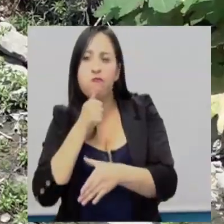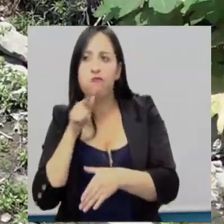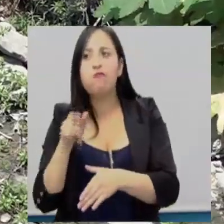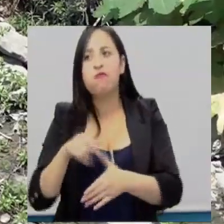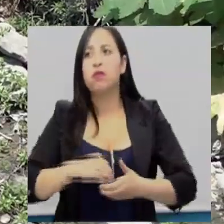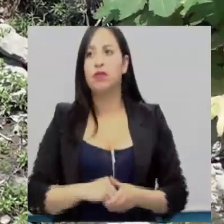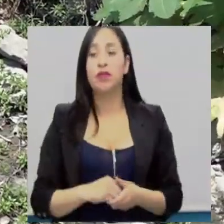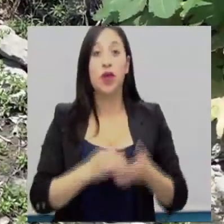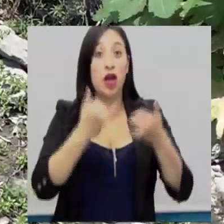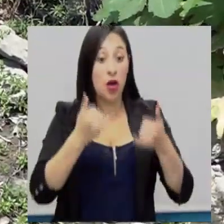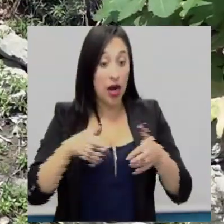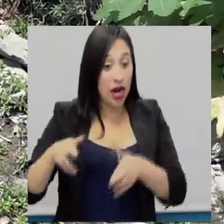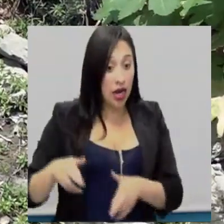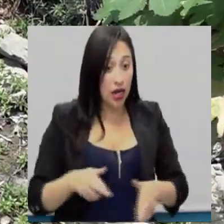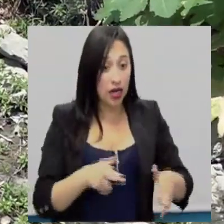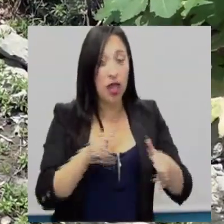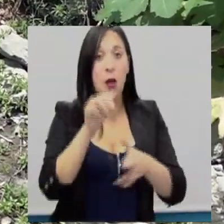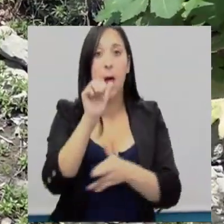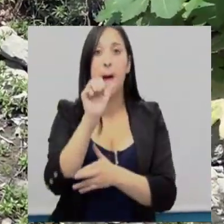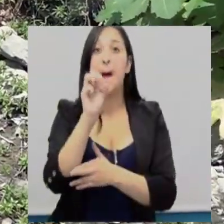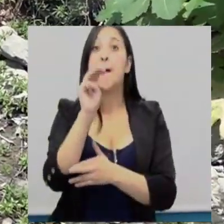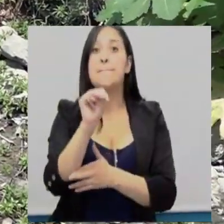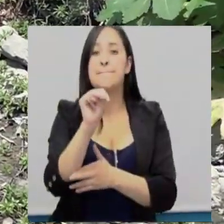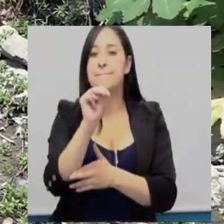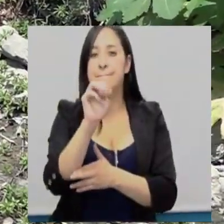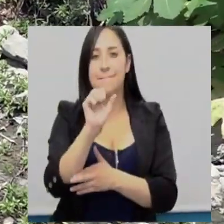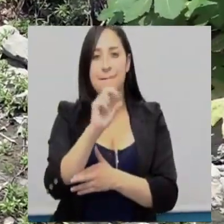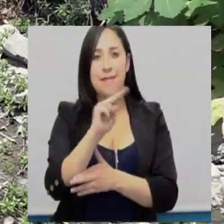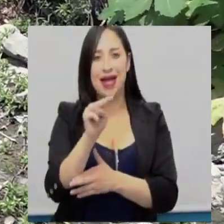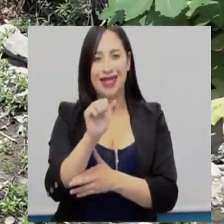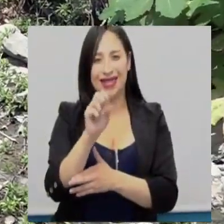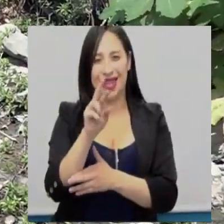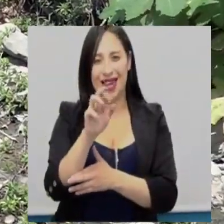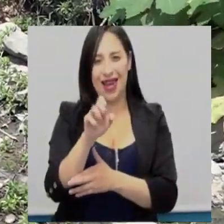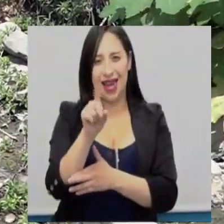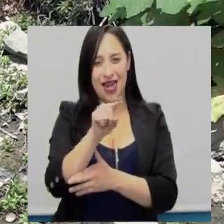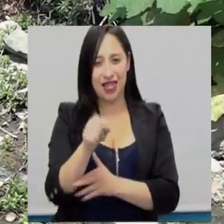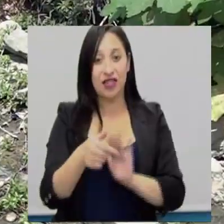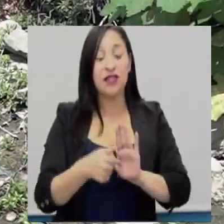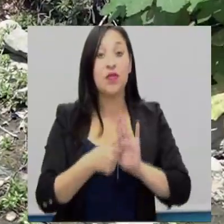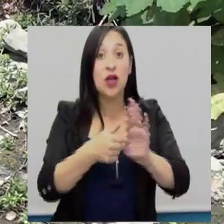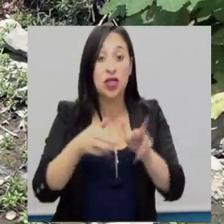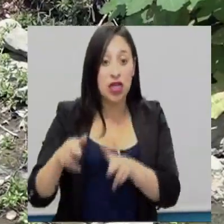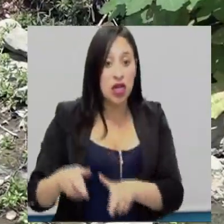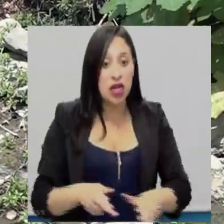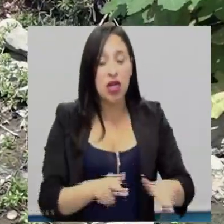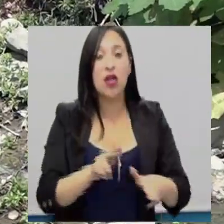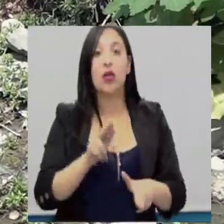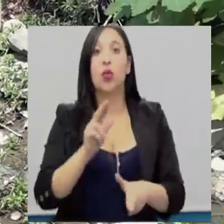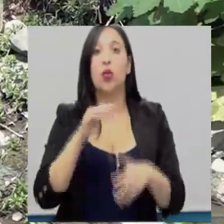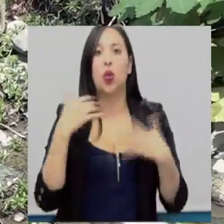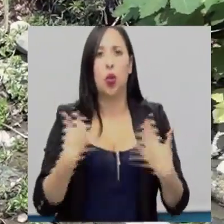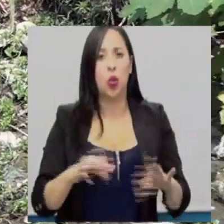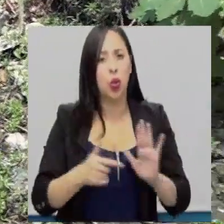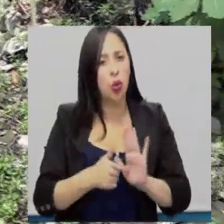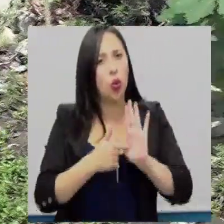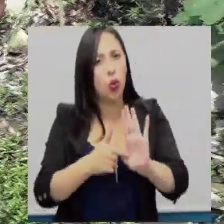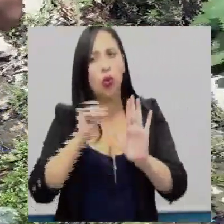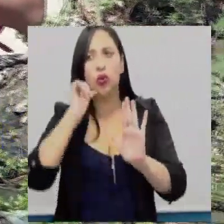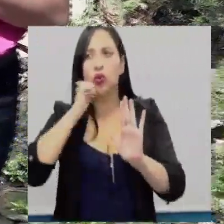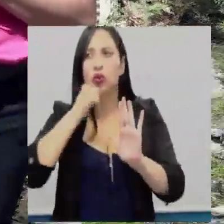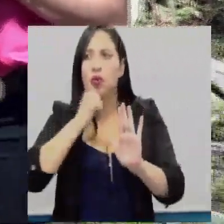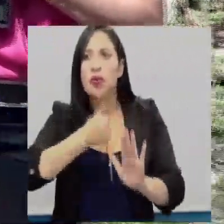Así luce hoy el famoso río Manzanares de Santa Marta. Es un claro reflejo de la crisis por el agua que vive la